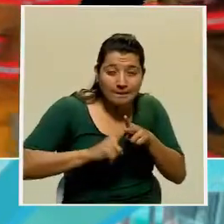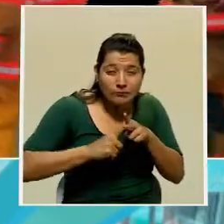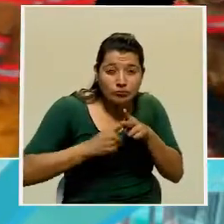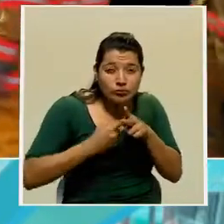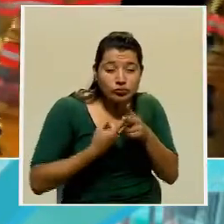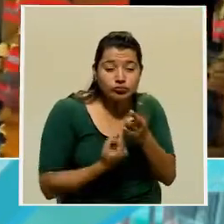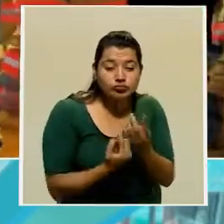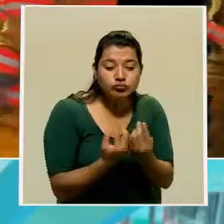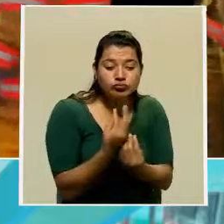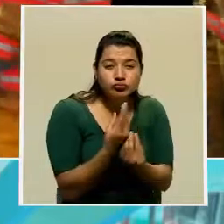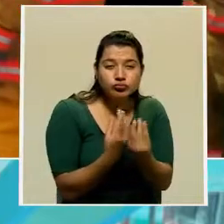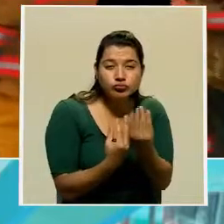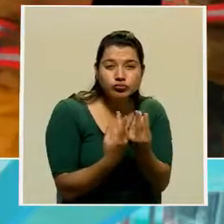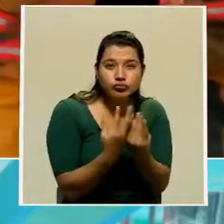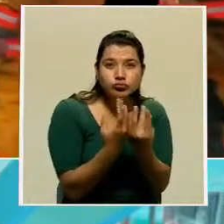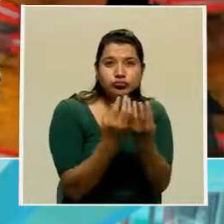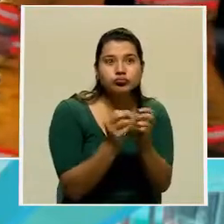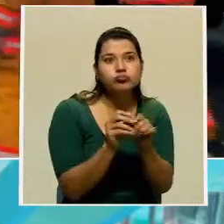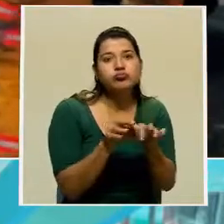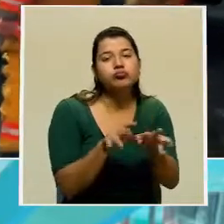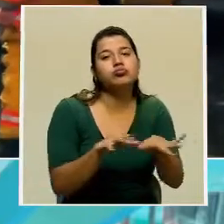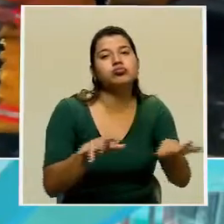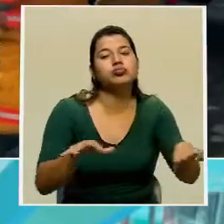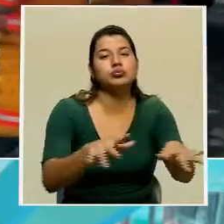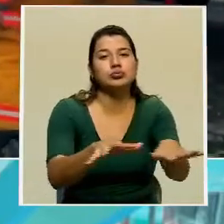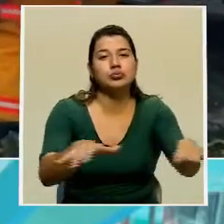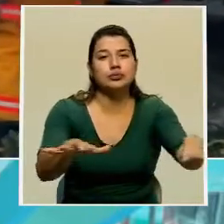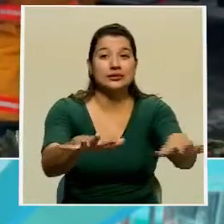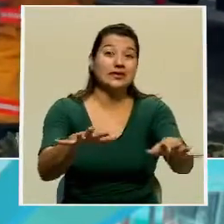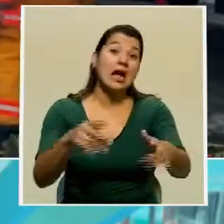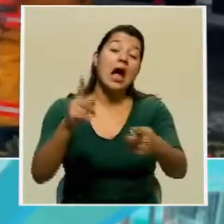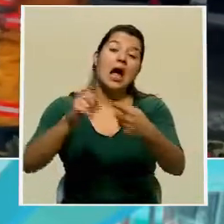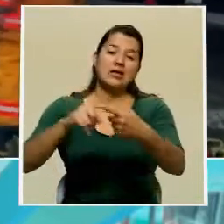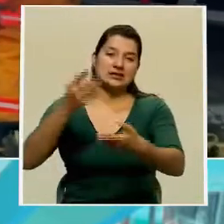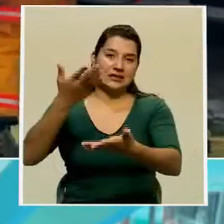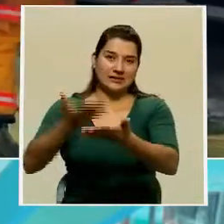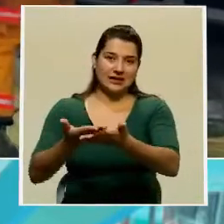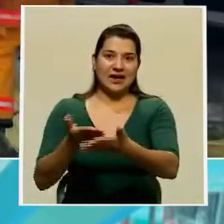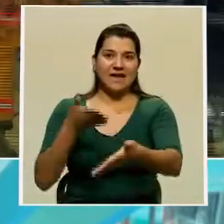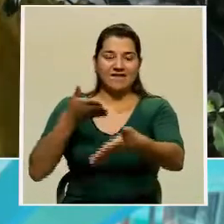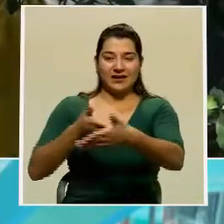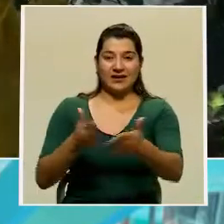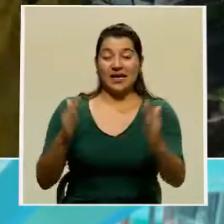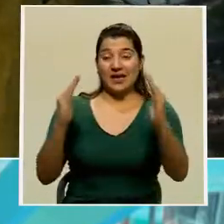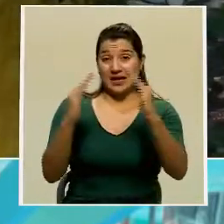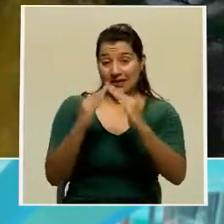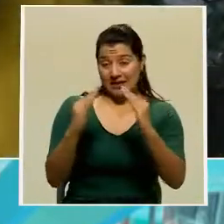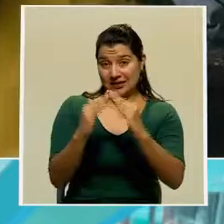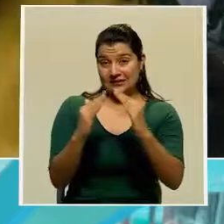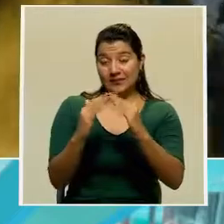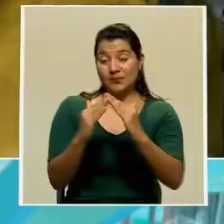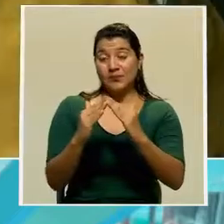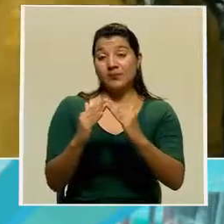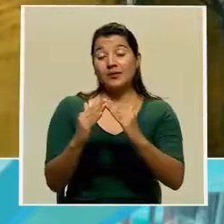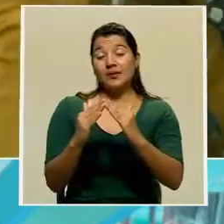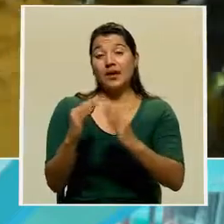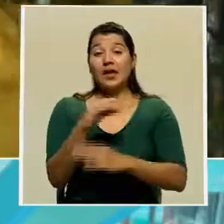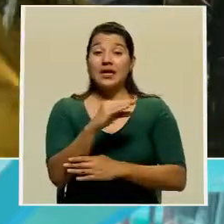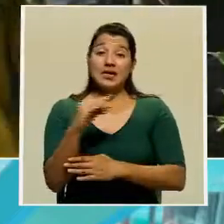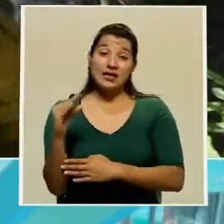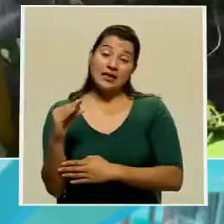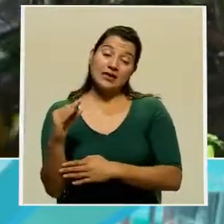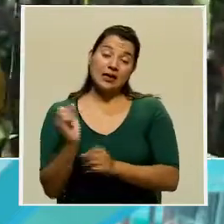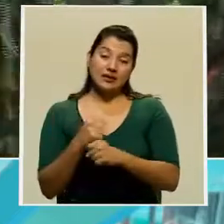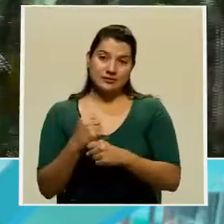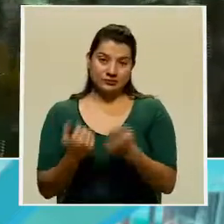se desarrolla el incendio y alcanza estructuras, viviendas, inmobiliario, cualquiera de este tipo, y se desarrollan